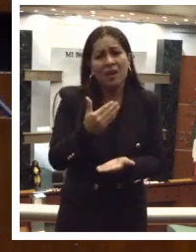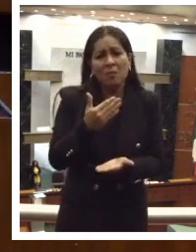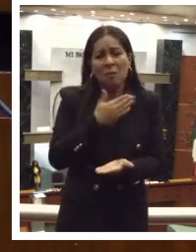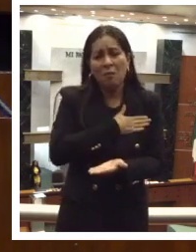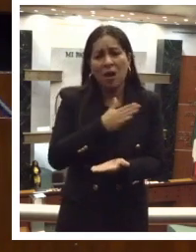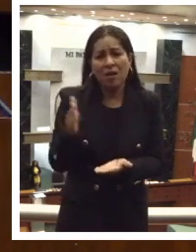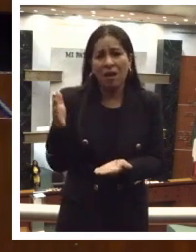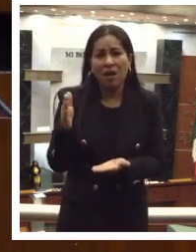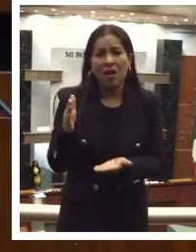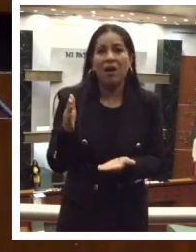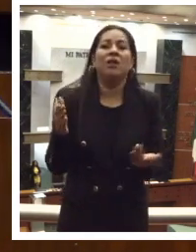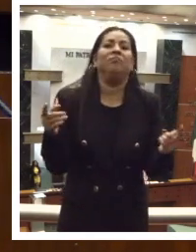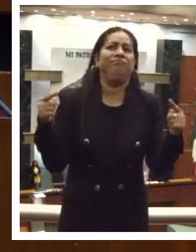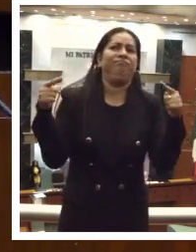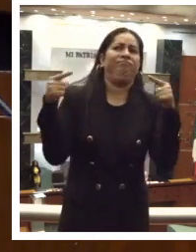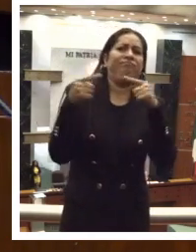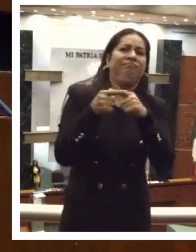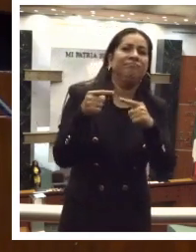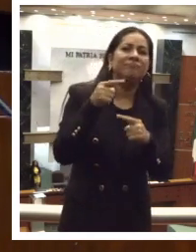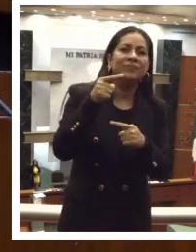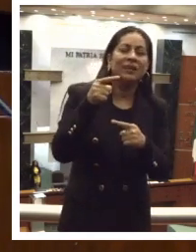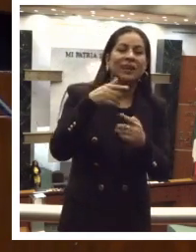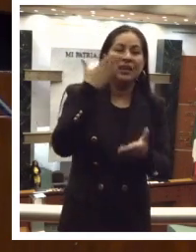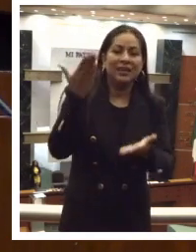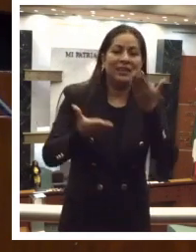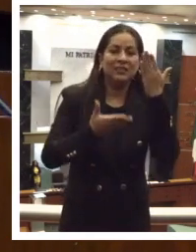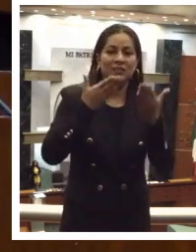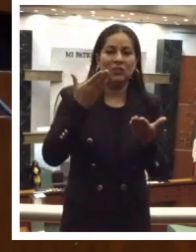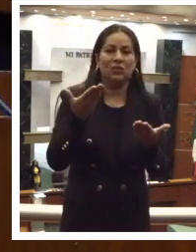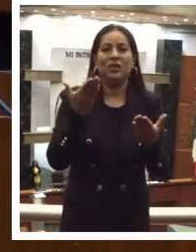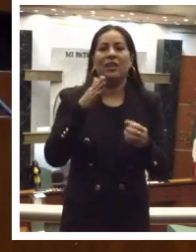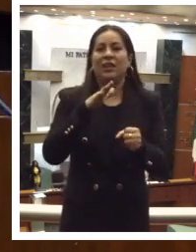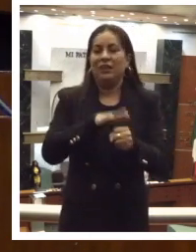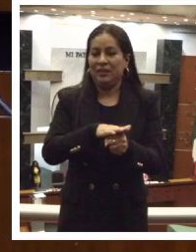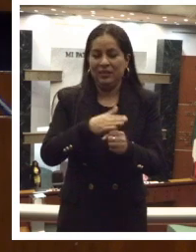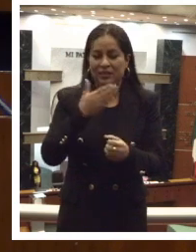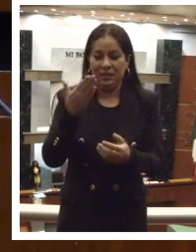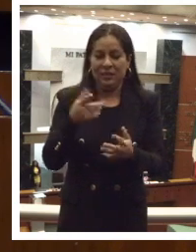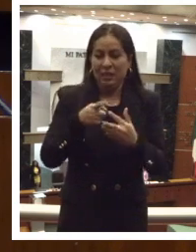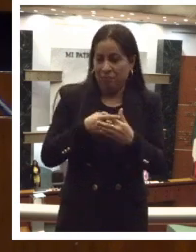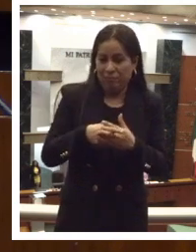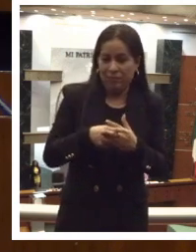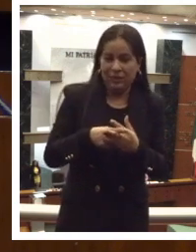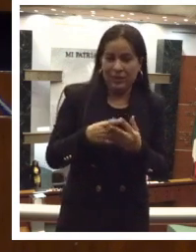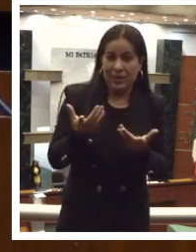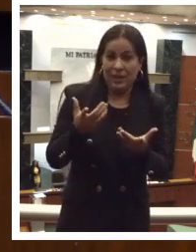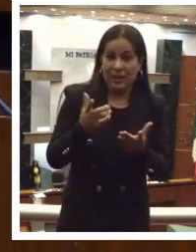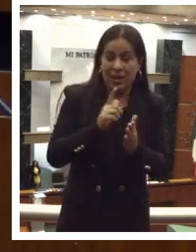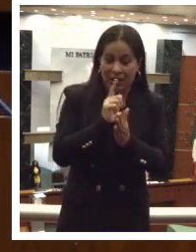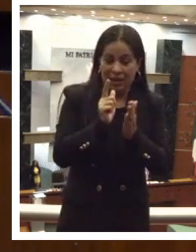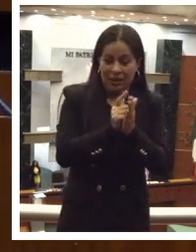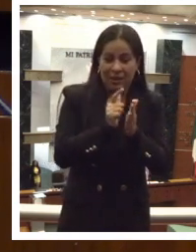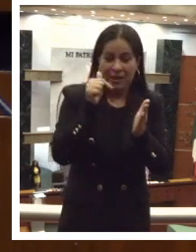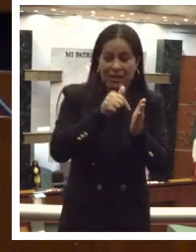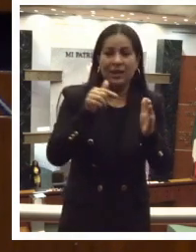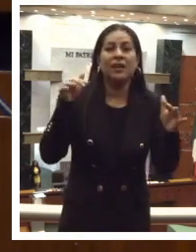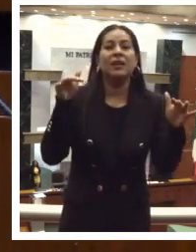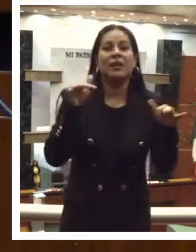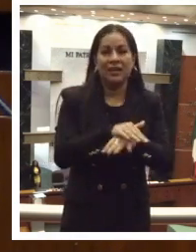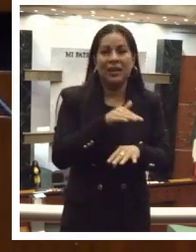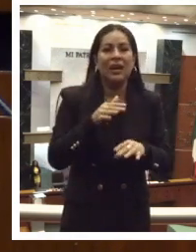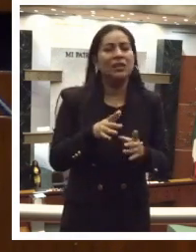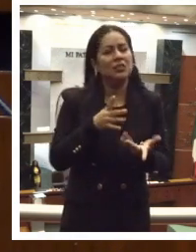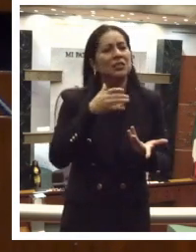En sentido contrario, el Centro de Estudios de Finanzas advierte que la eventual aprobación de la reforma